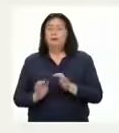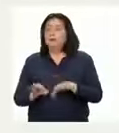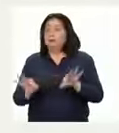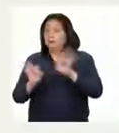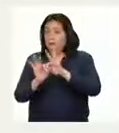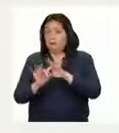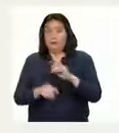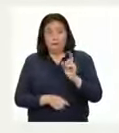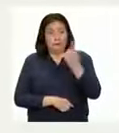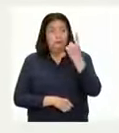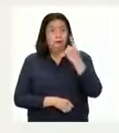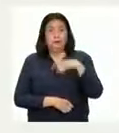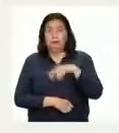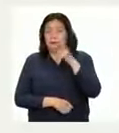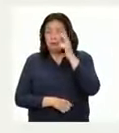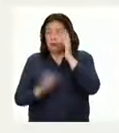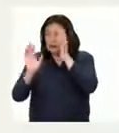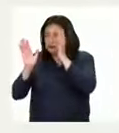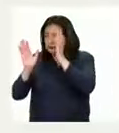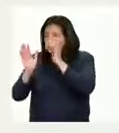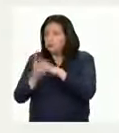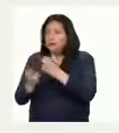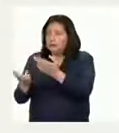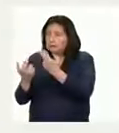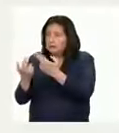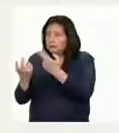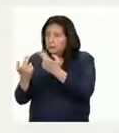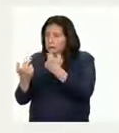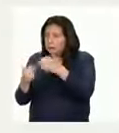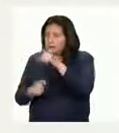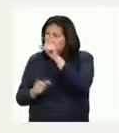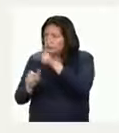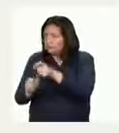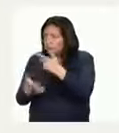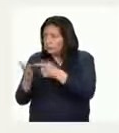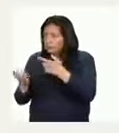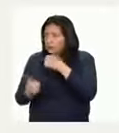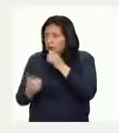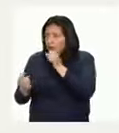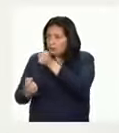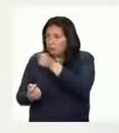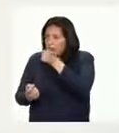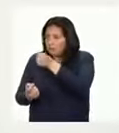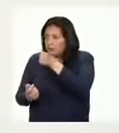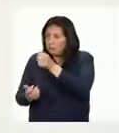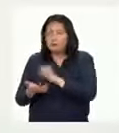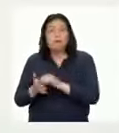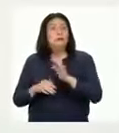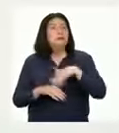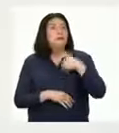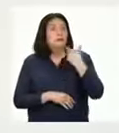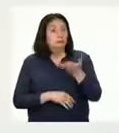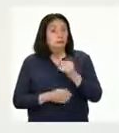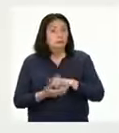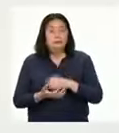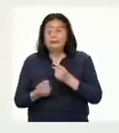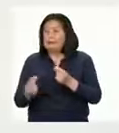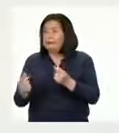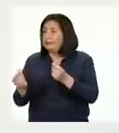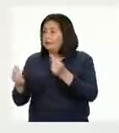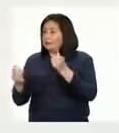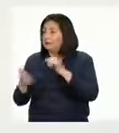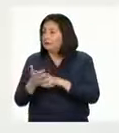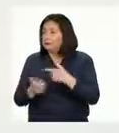que primero escuchemos con atención las respuestas del entrevistado o entrevistada. Luego,